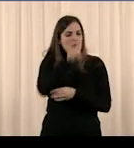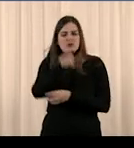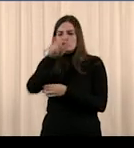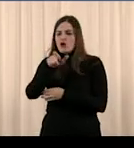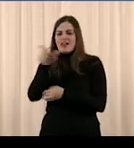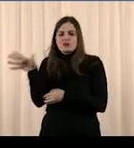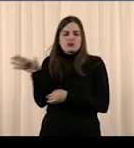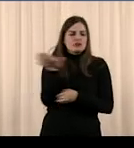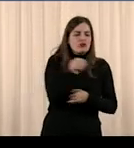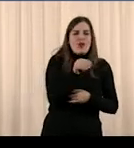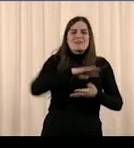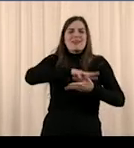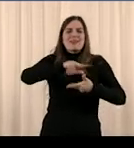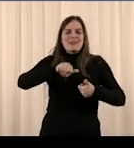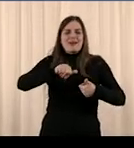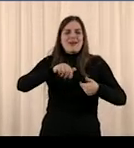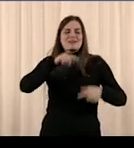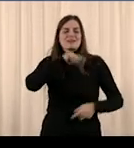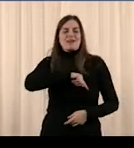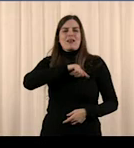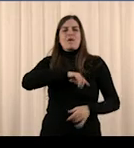puedan sentir paz